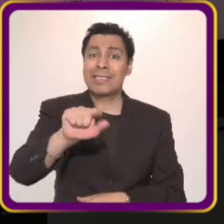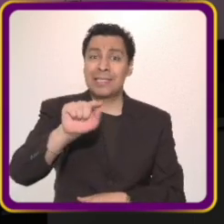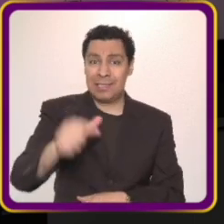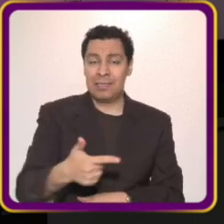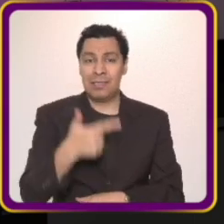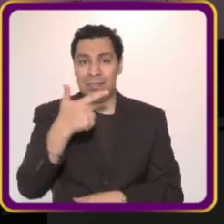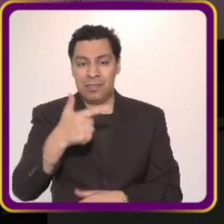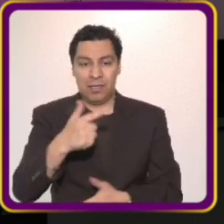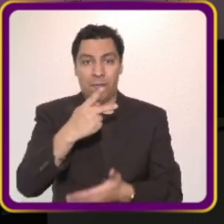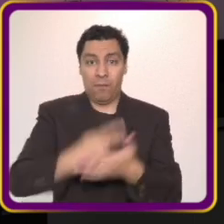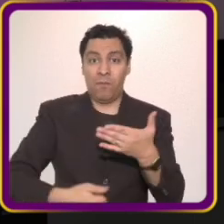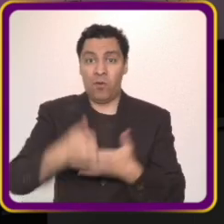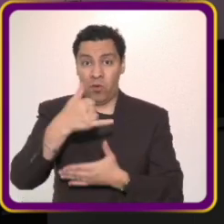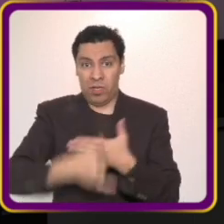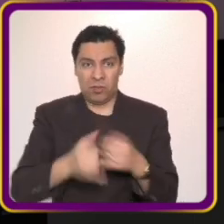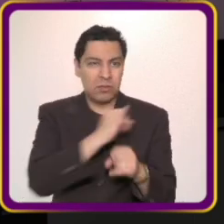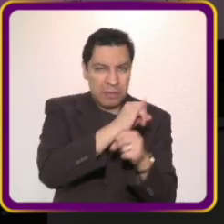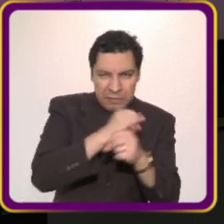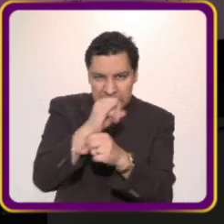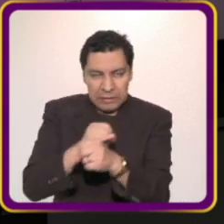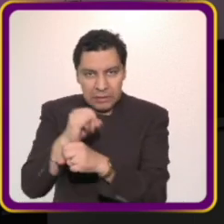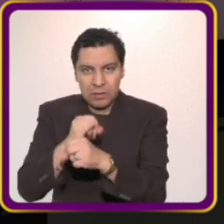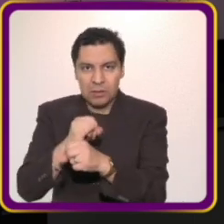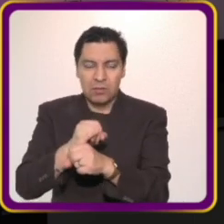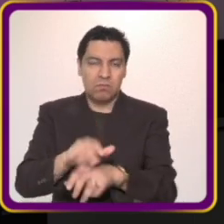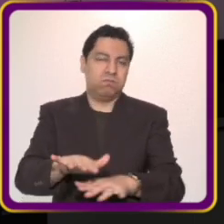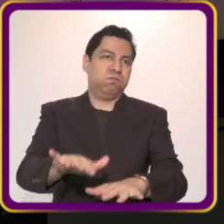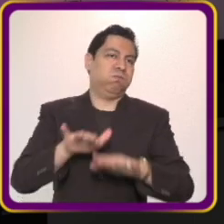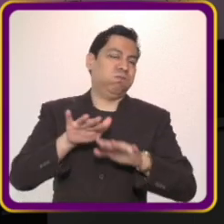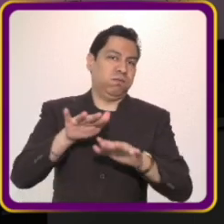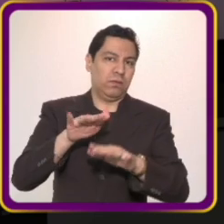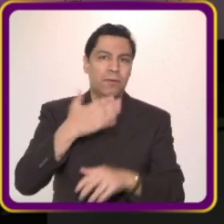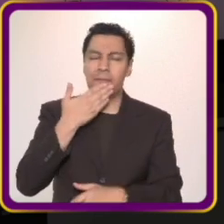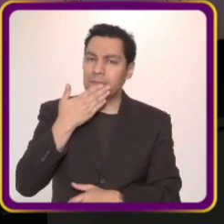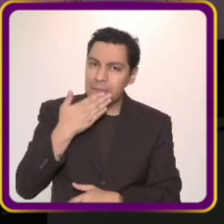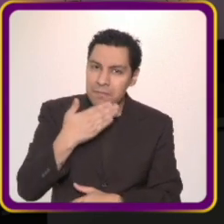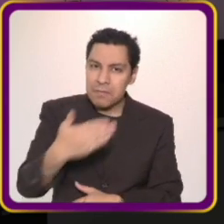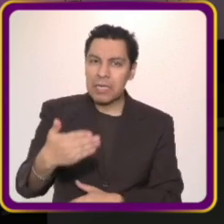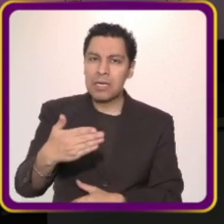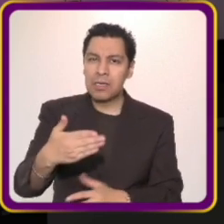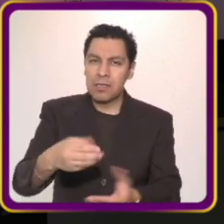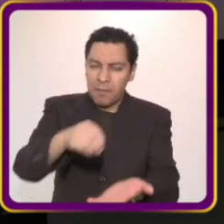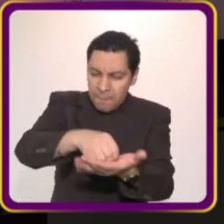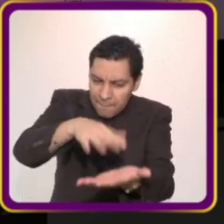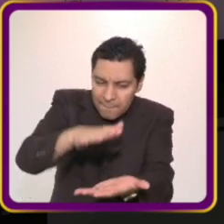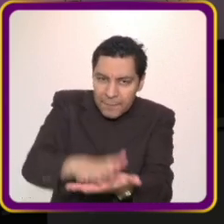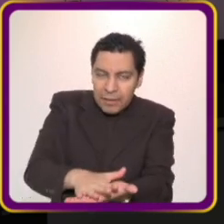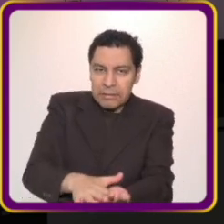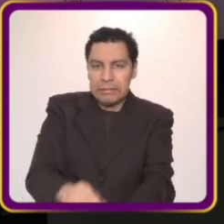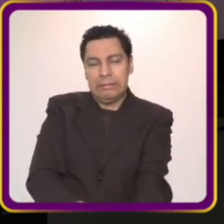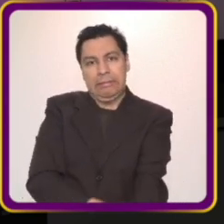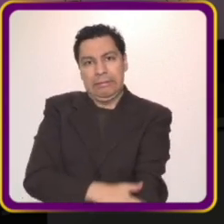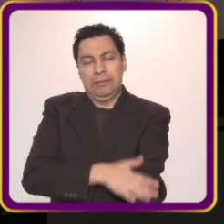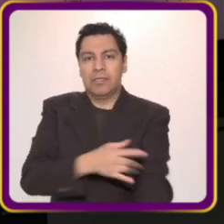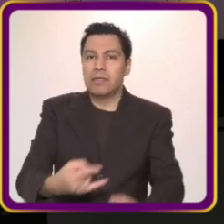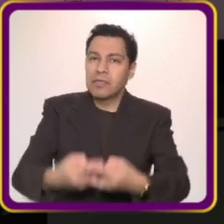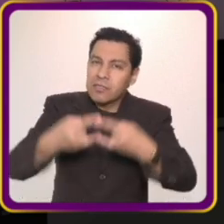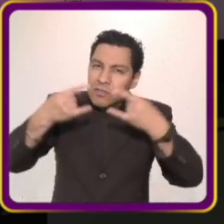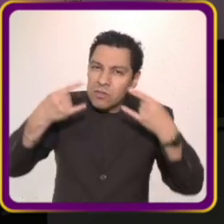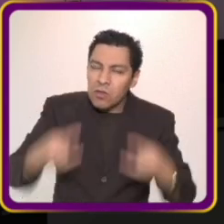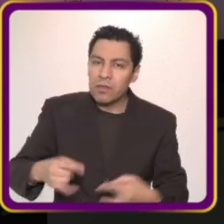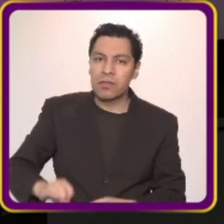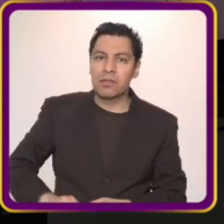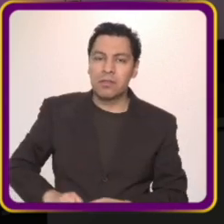trabajos participantes. En todos se denota una historia interesante, historias que